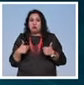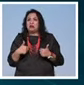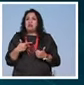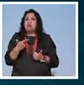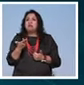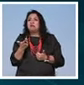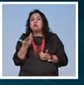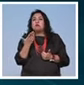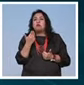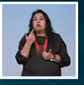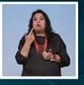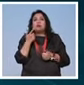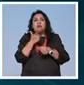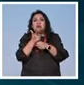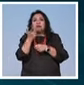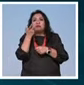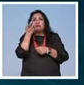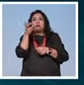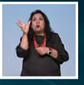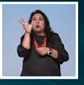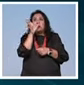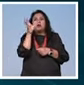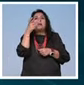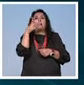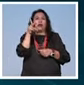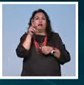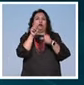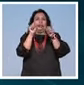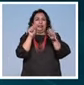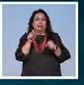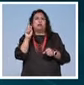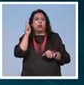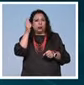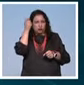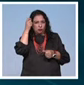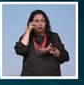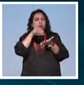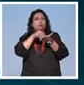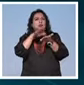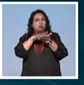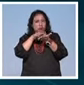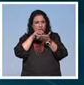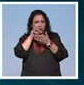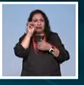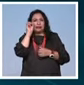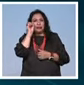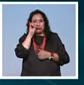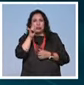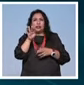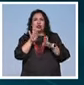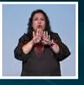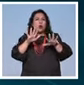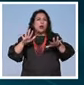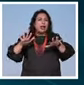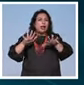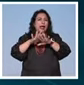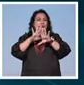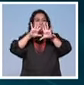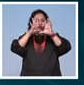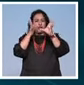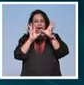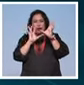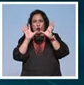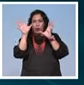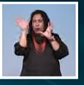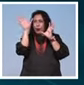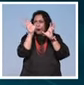tenemos magnetorrecepción, pero los sistemas tecnológicos sí registran estas alteraciones del campo geomagnético de la Tierra,